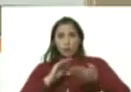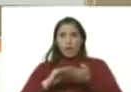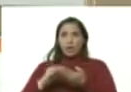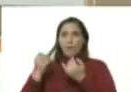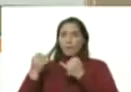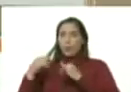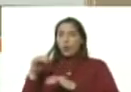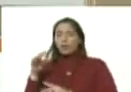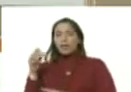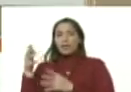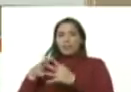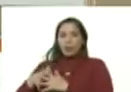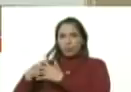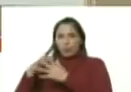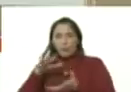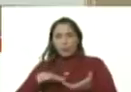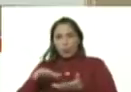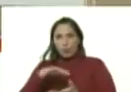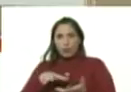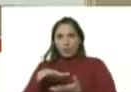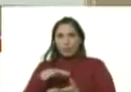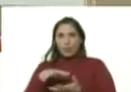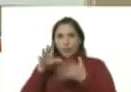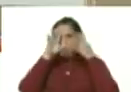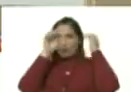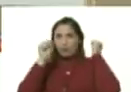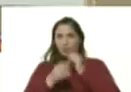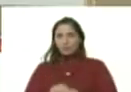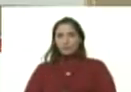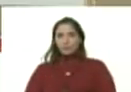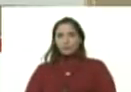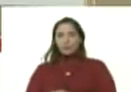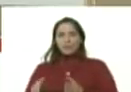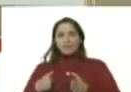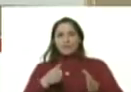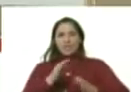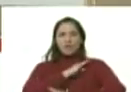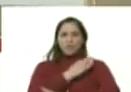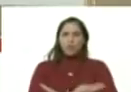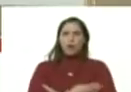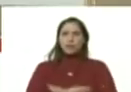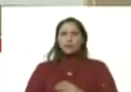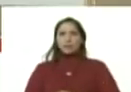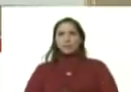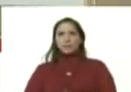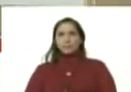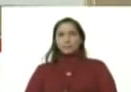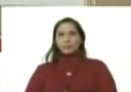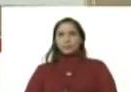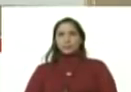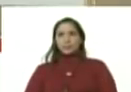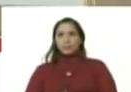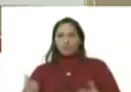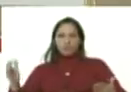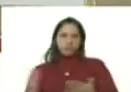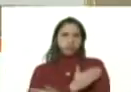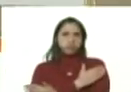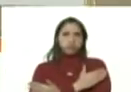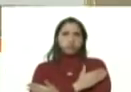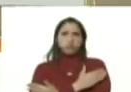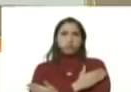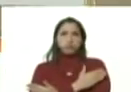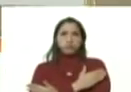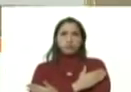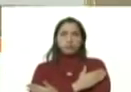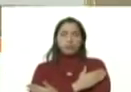Unidos los problemas diplomáticos, por la vía de la fuerza, por la antidiplomacia. Muy bien, sin